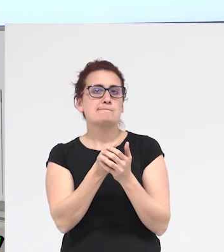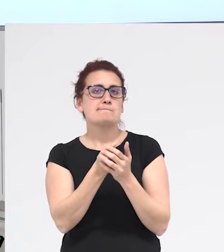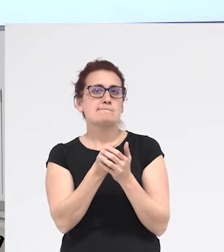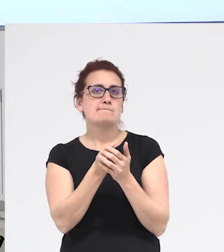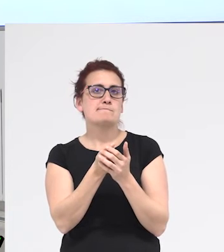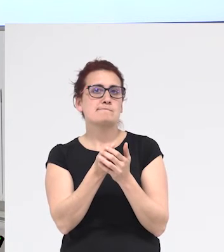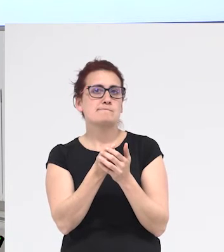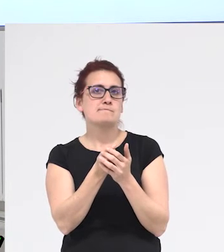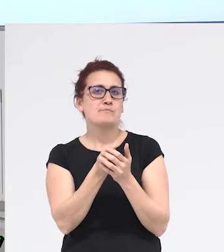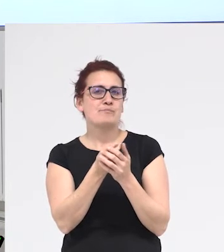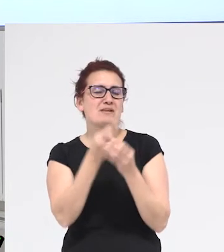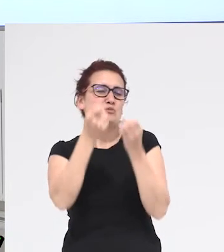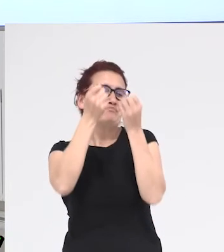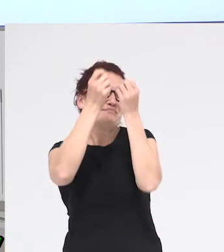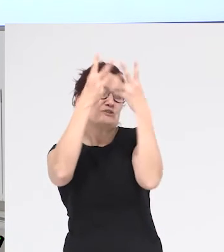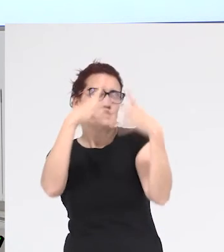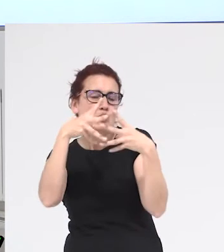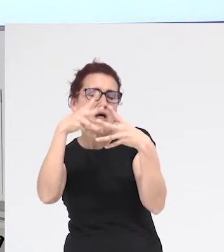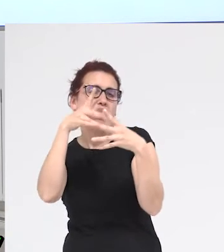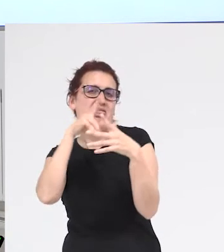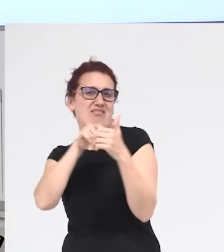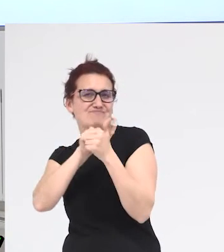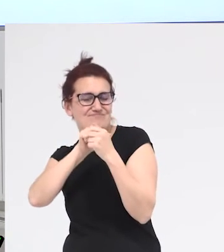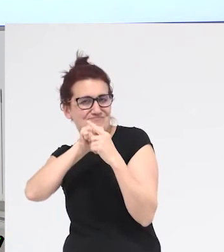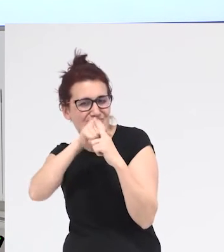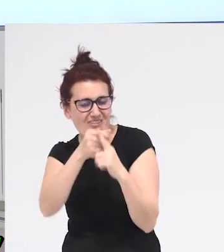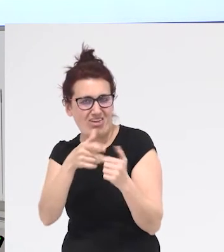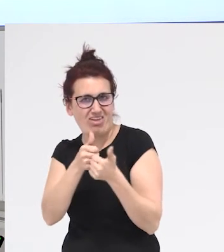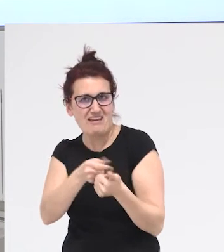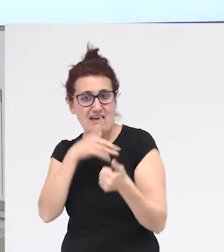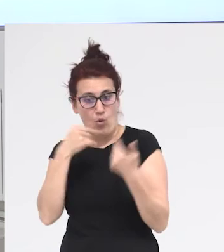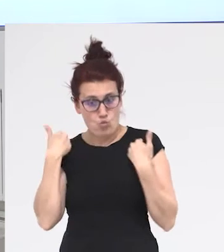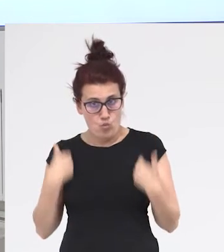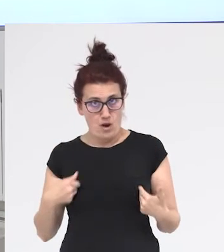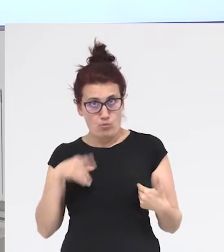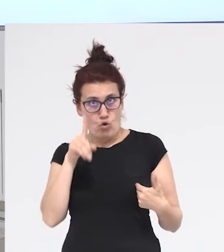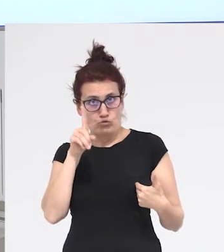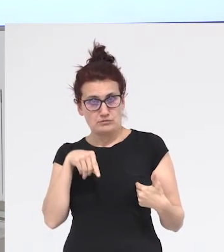es esta estructura de opresión que atraviesa el cuerpo también, y